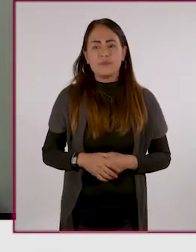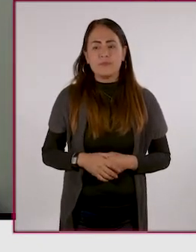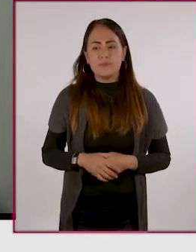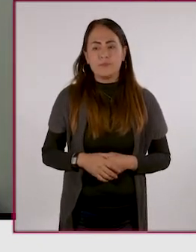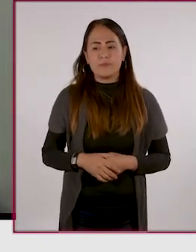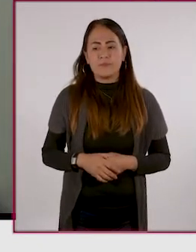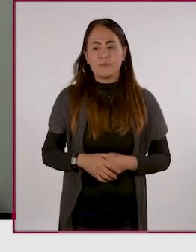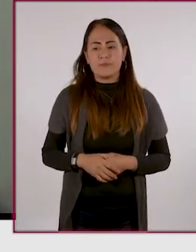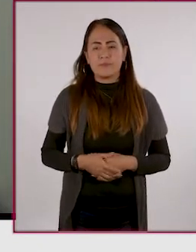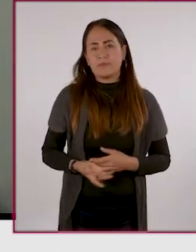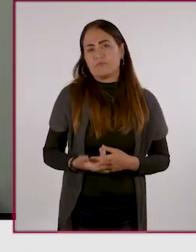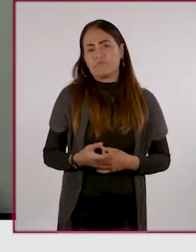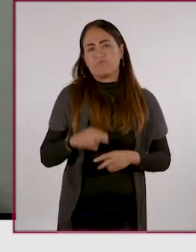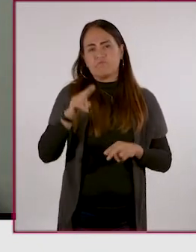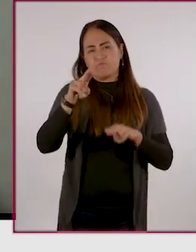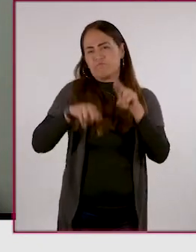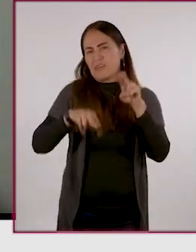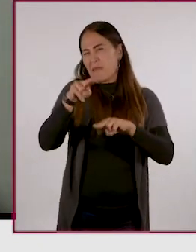las